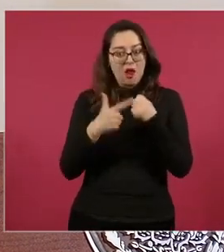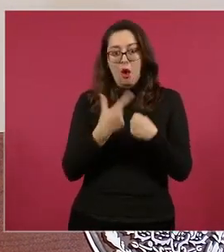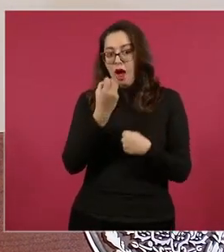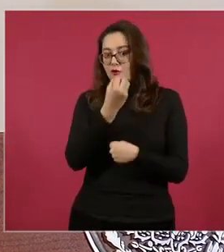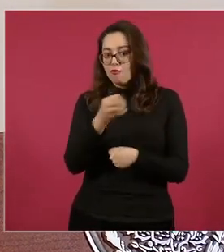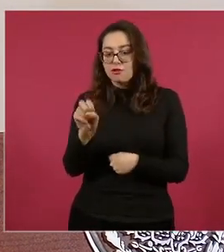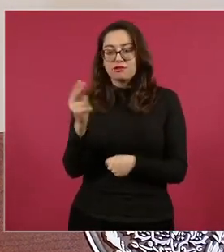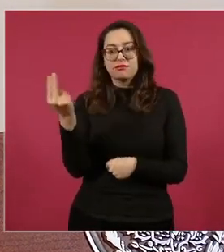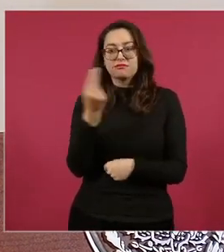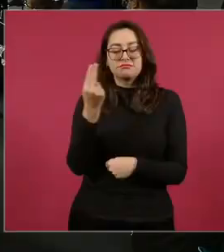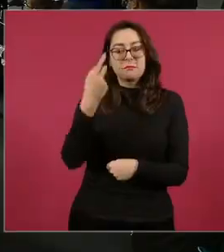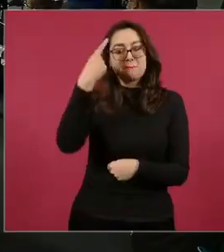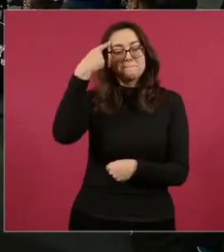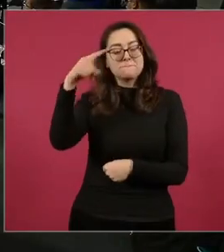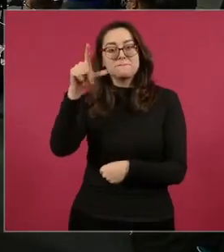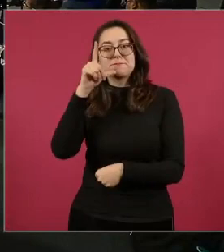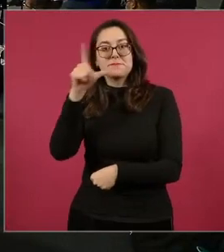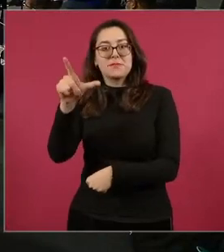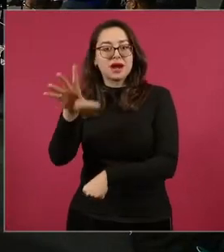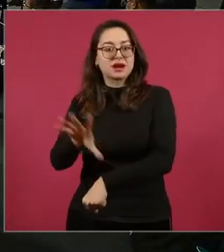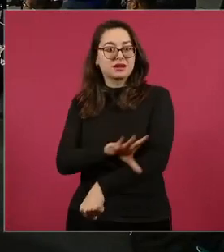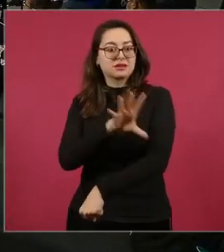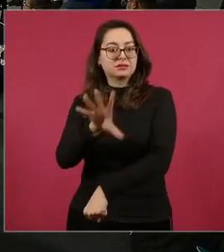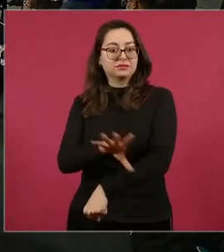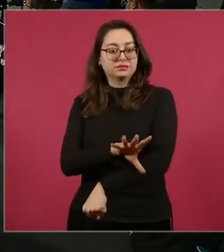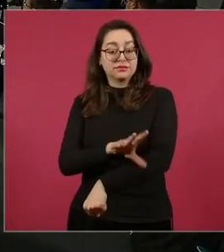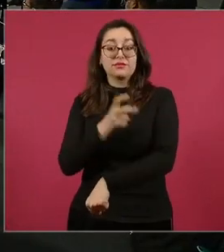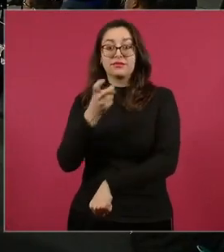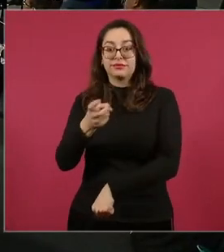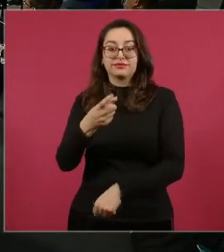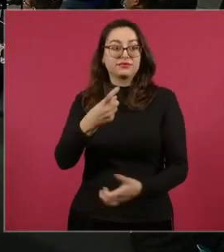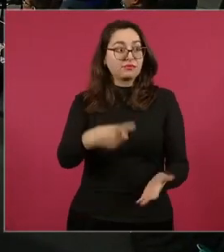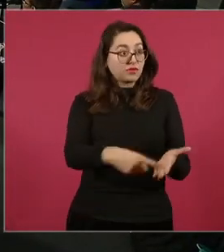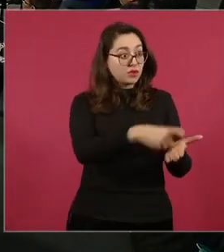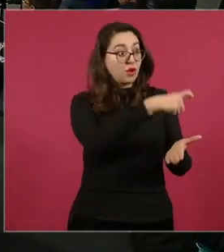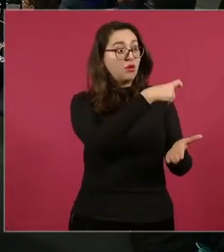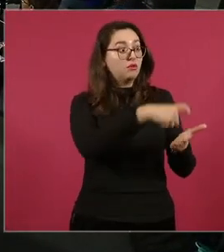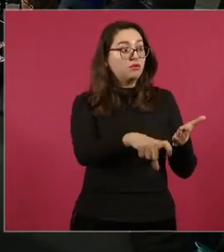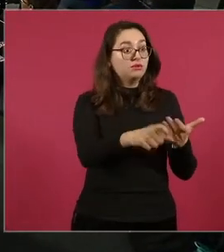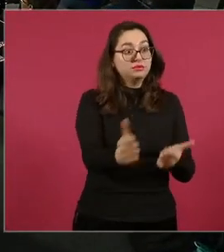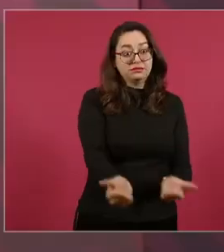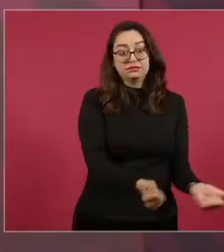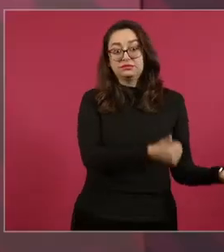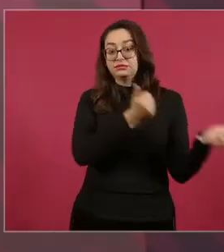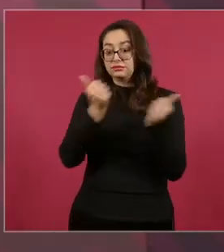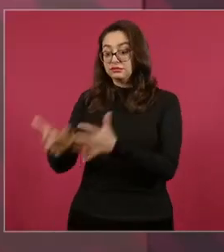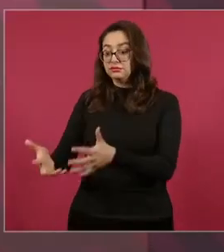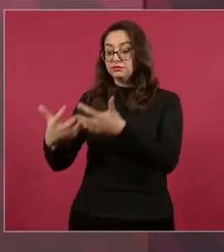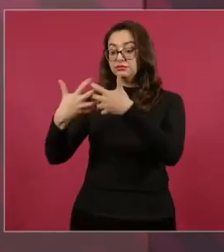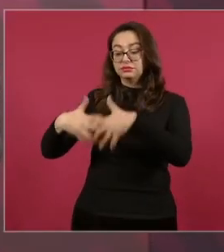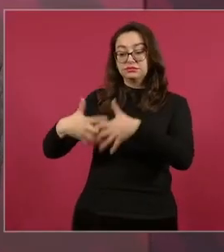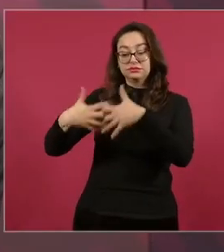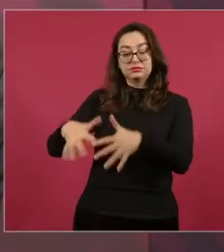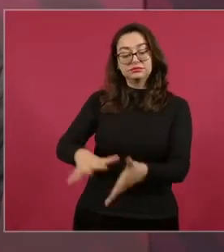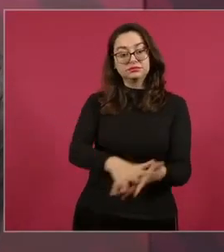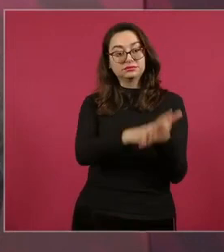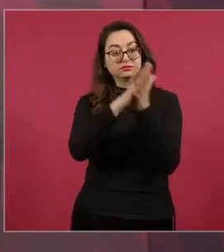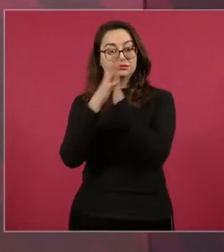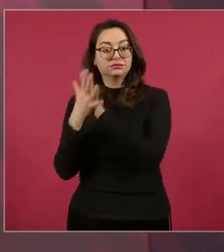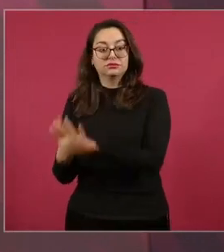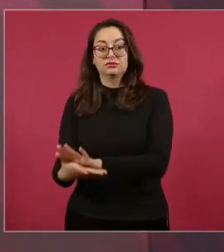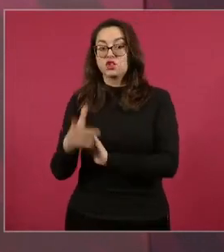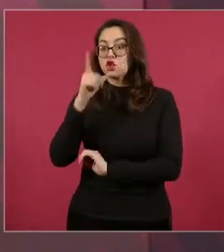energía se va en la compra de los combustibles que se requiere para